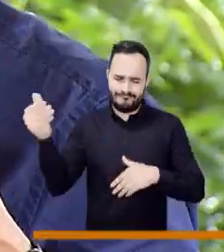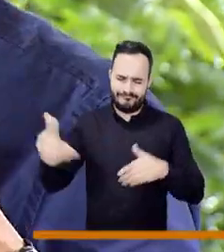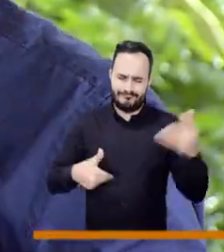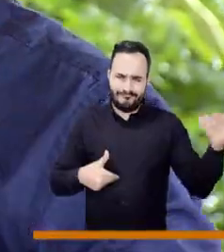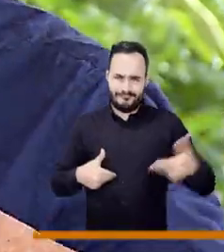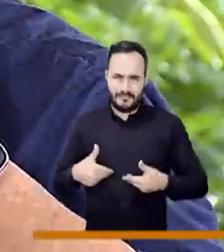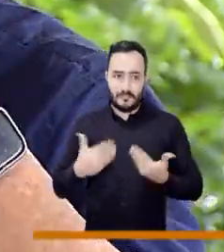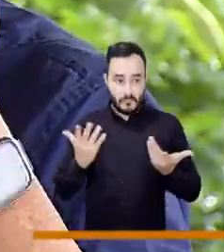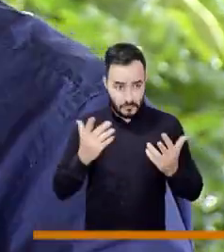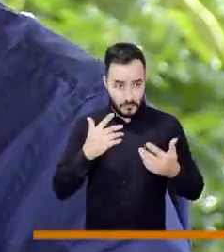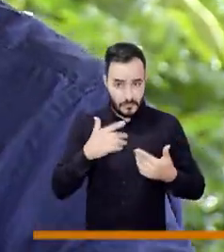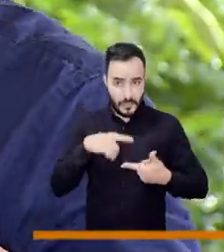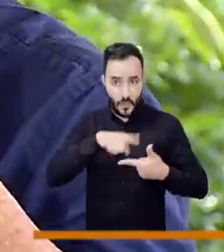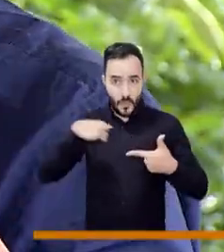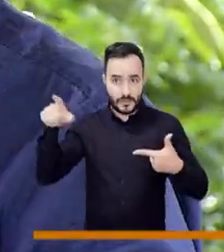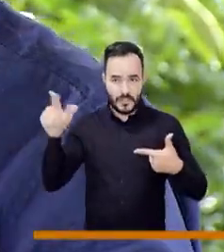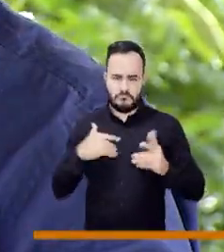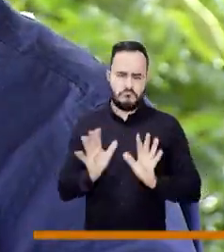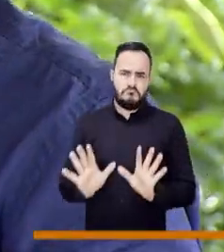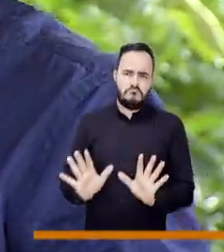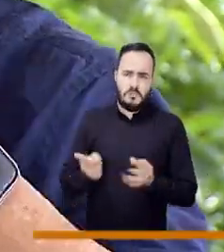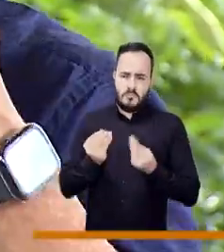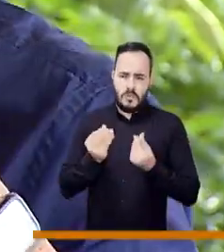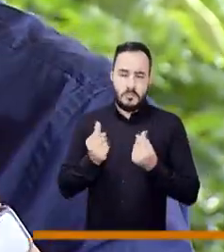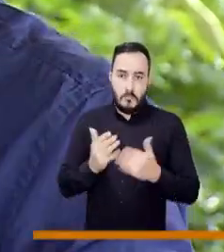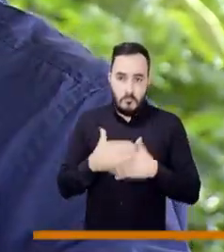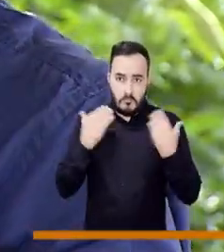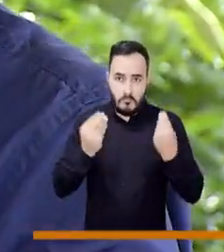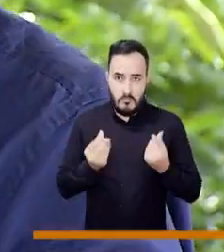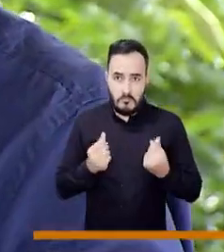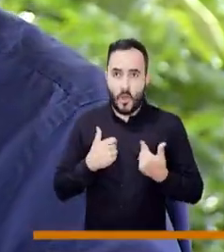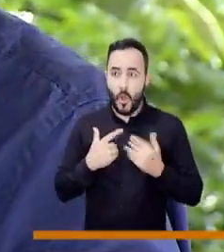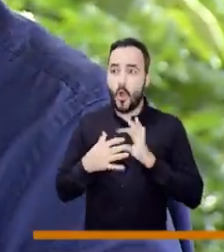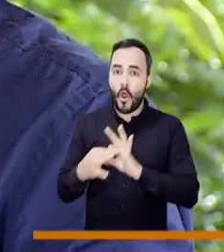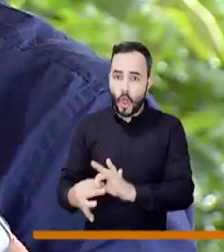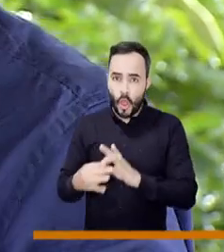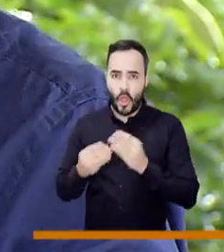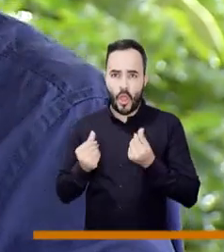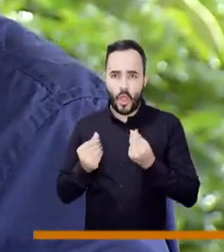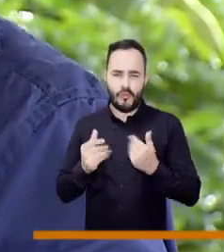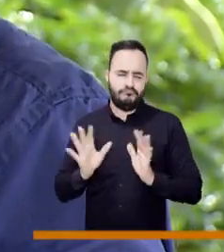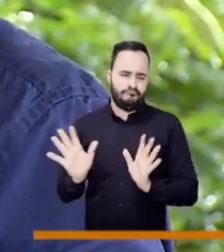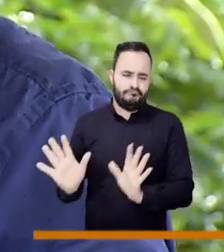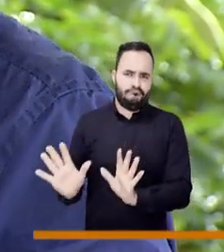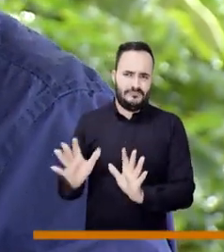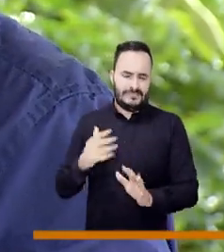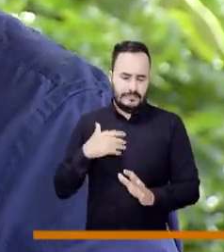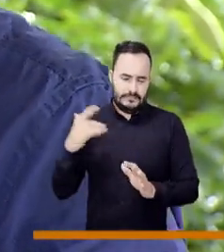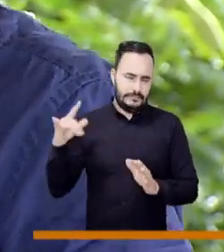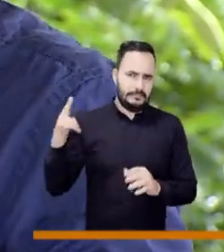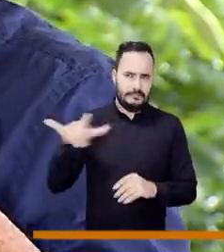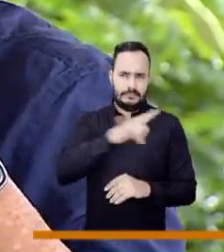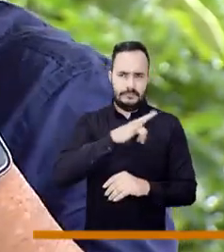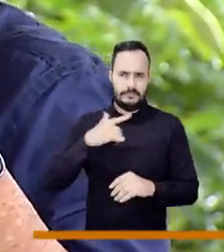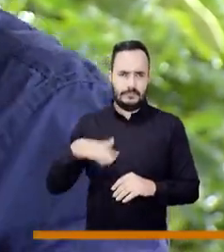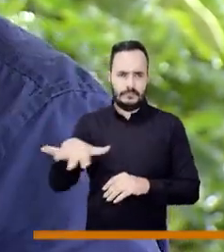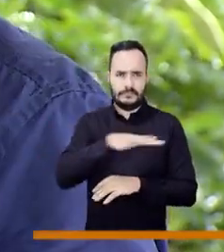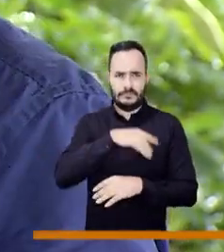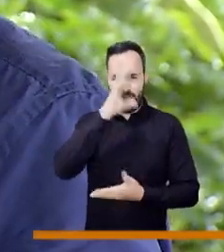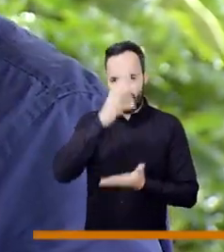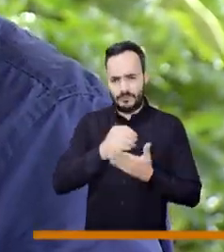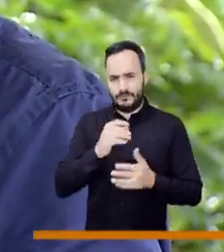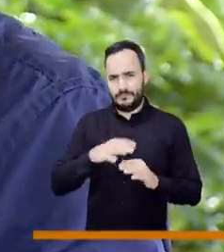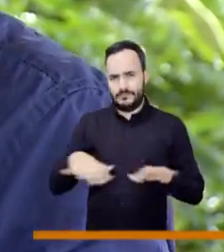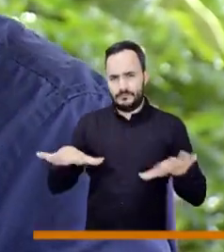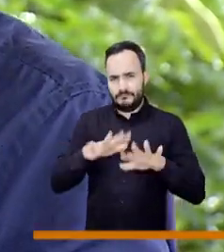mí me han ofrecido hacer encuestas y yo ni he tenido el dinero ni voy a caer en ese juego. Me parece que eso manipula